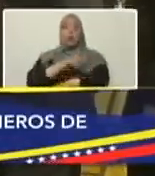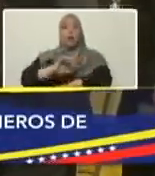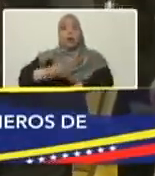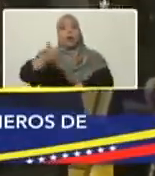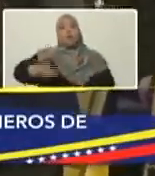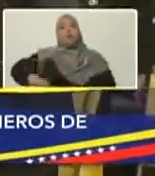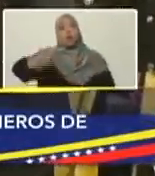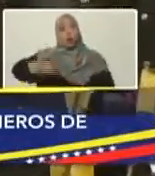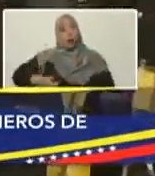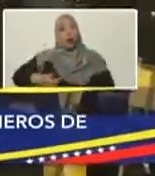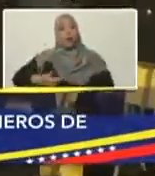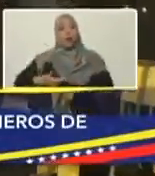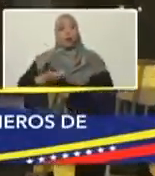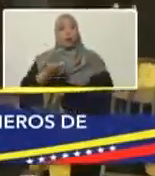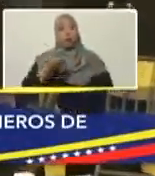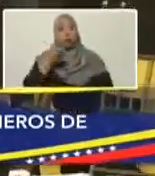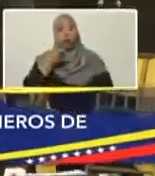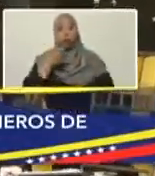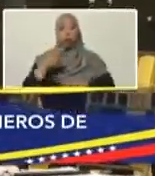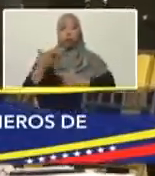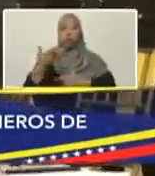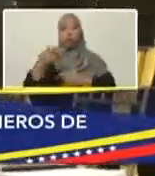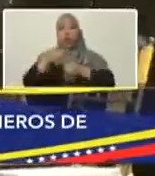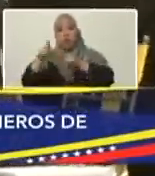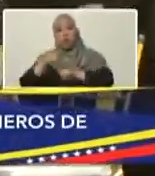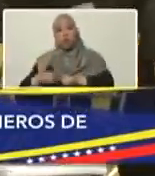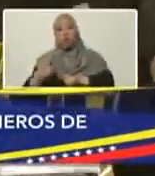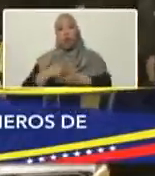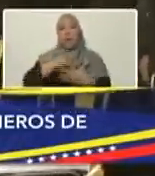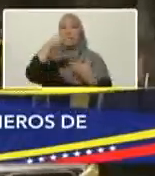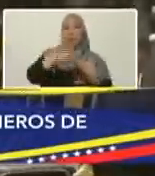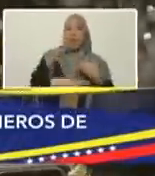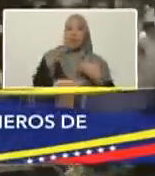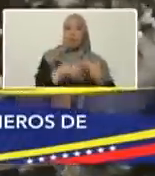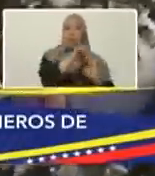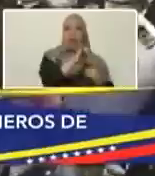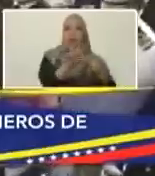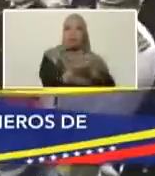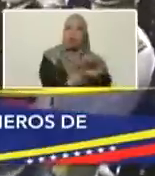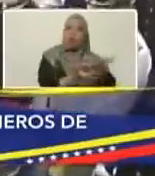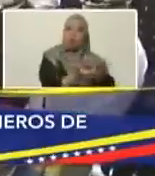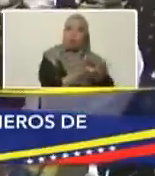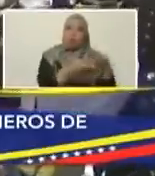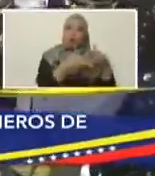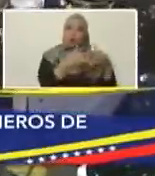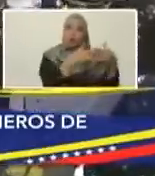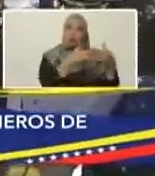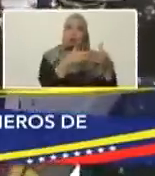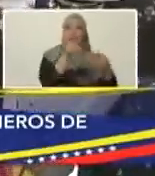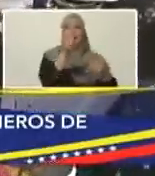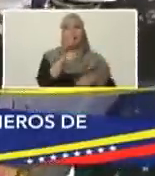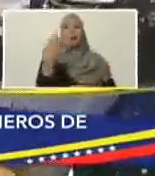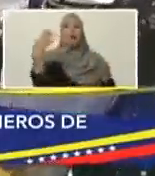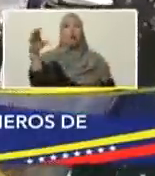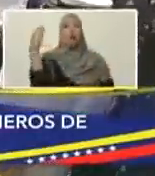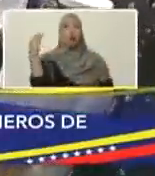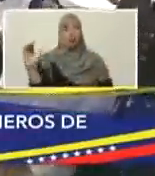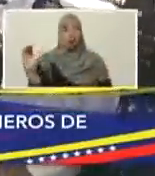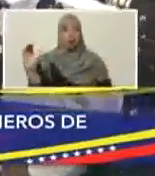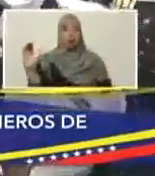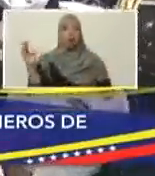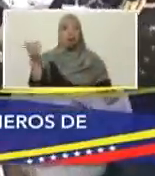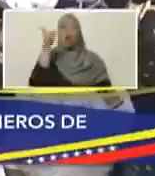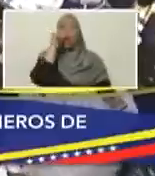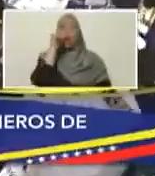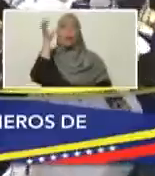alto. Esto a propósito de los constantes planes conspirativos desde el vecino país. Hombres y mujeres de